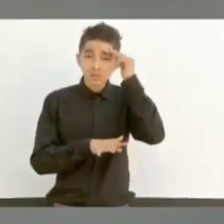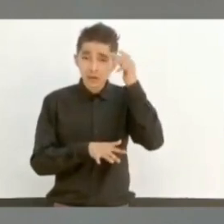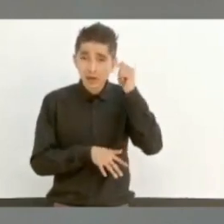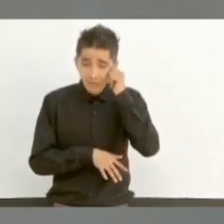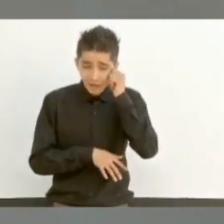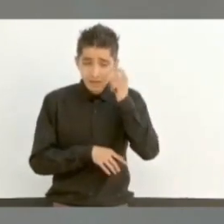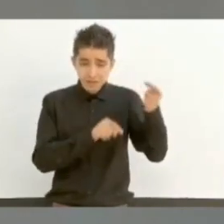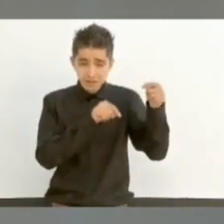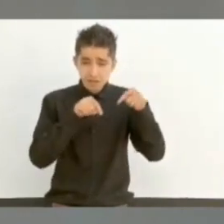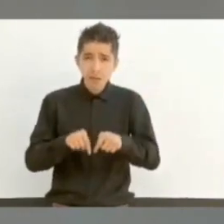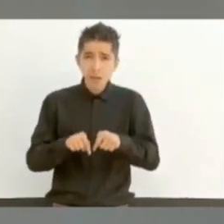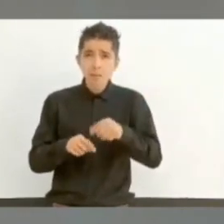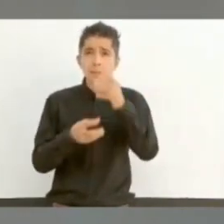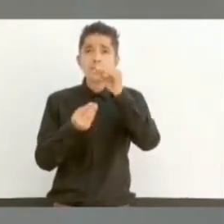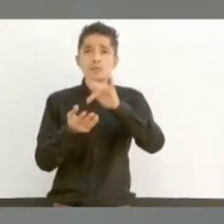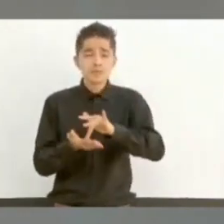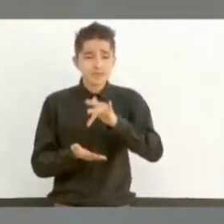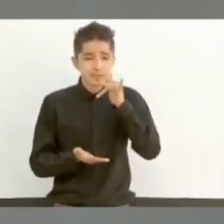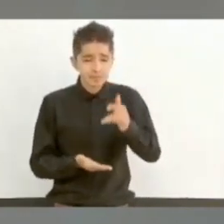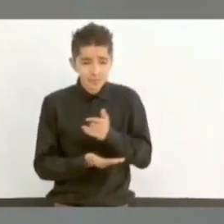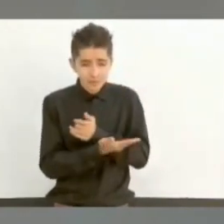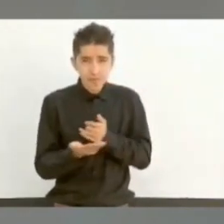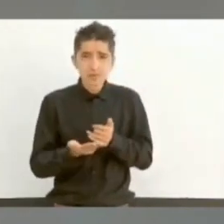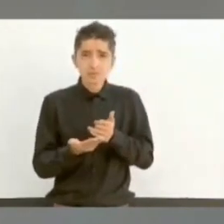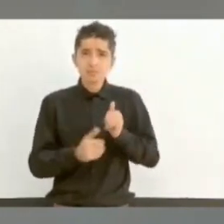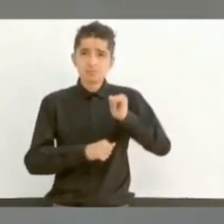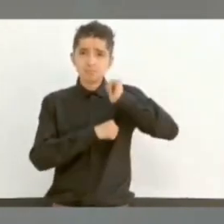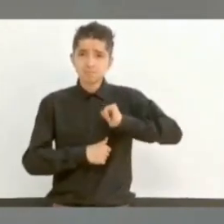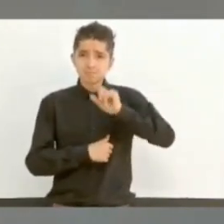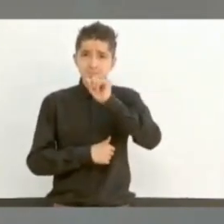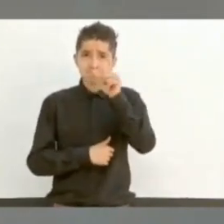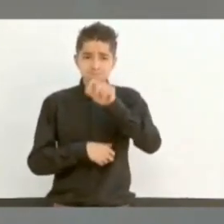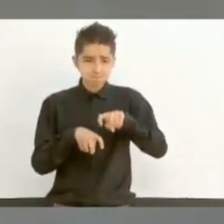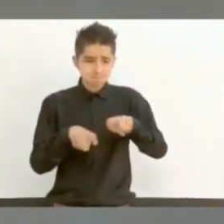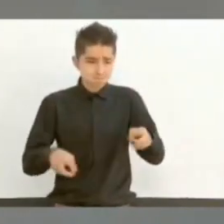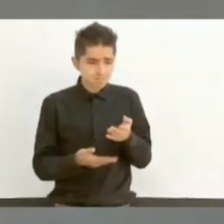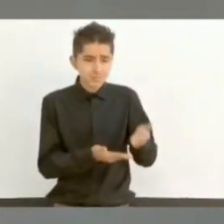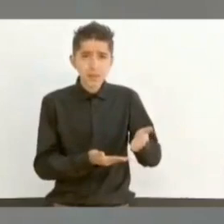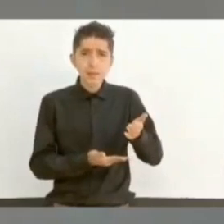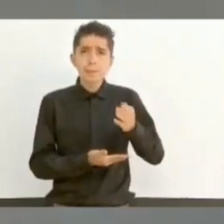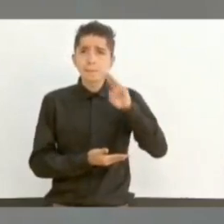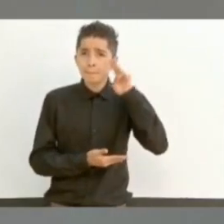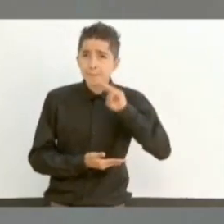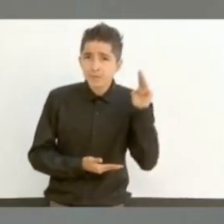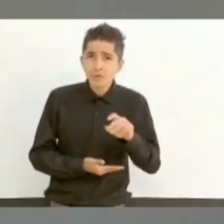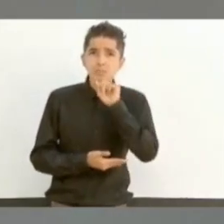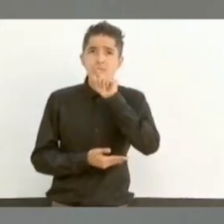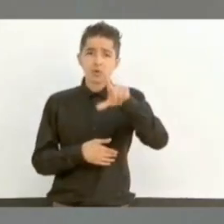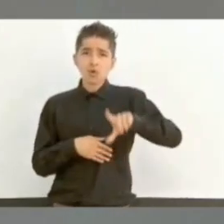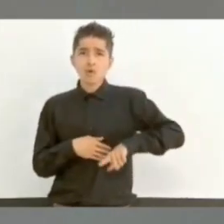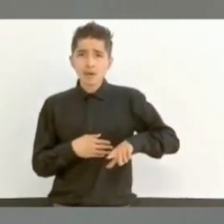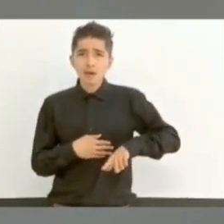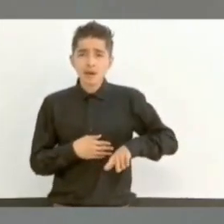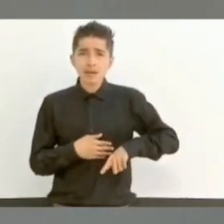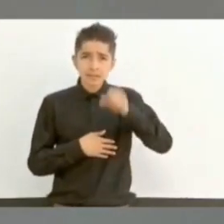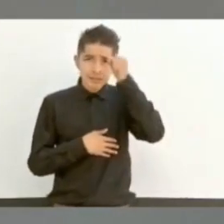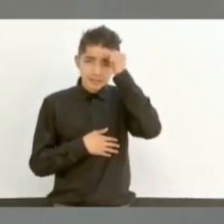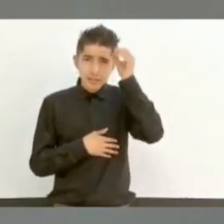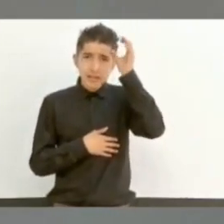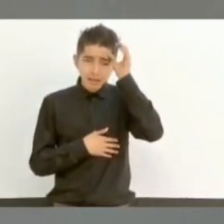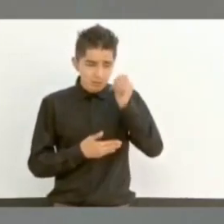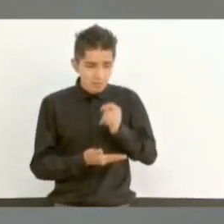Marabatío. Agradezco mucho a las autoridades de Michoacán, al gobernador